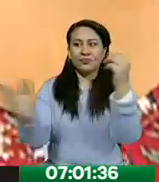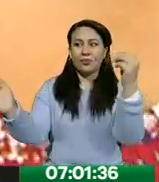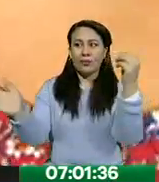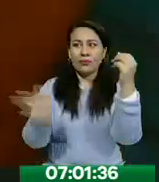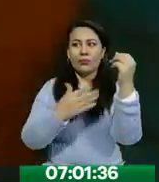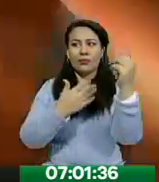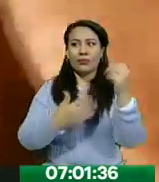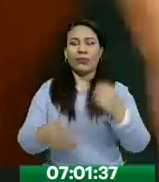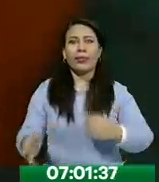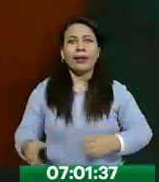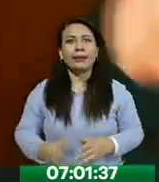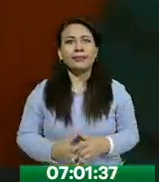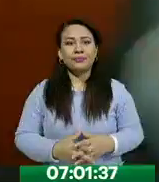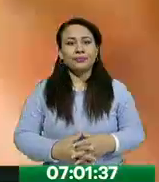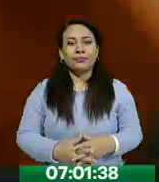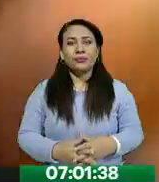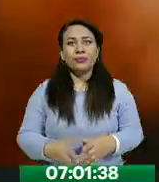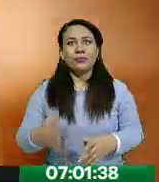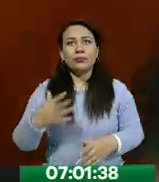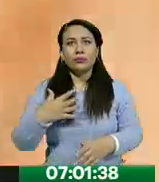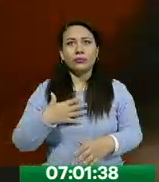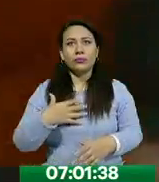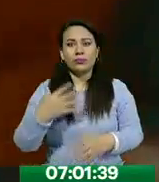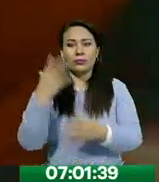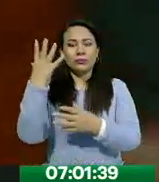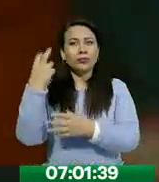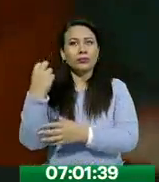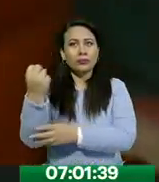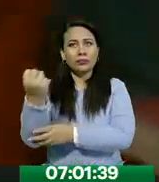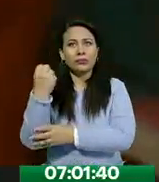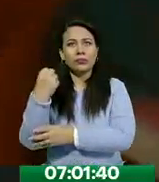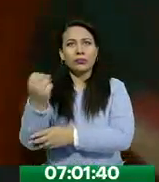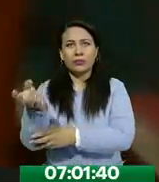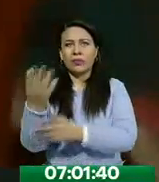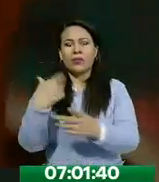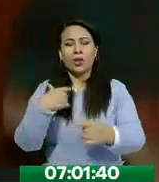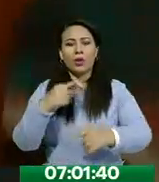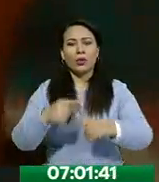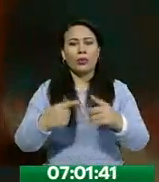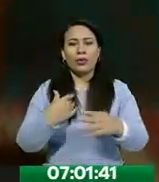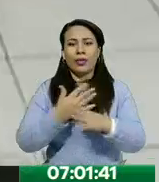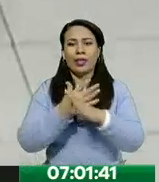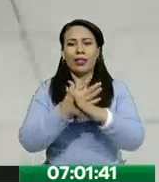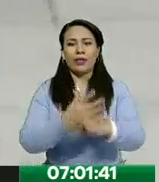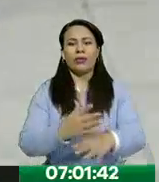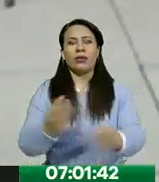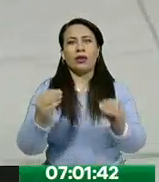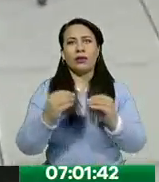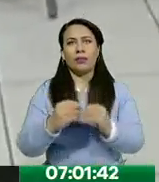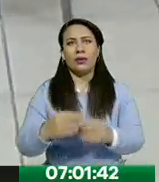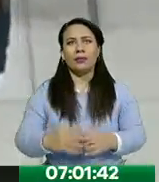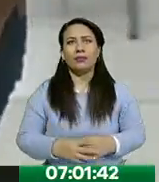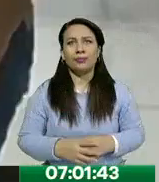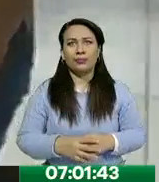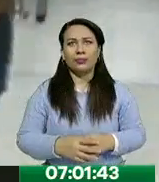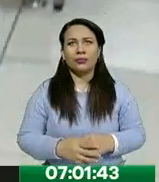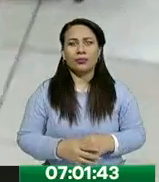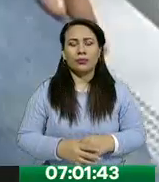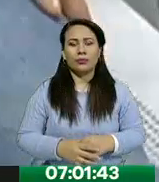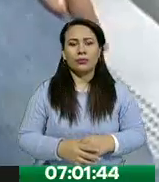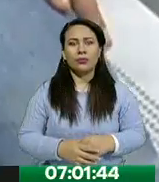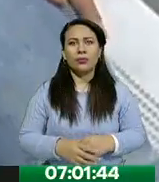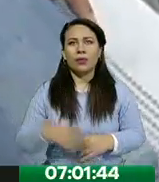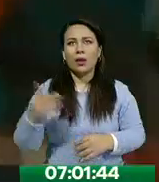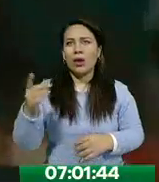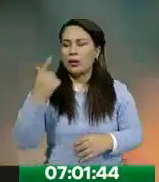Entonces ya la mano de acá me quedó con el pelo de ella. Entonces yo no podía defenderme más. Ya, y ella estaba que por debajo me